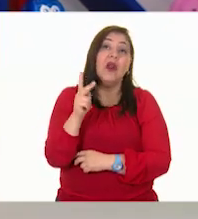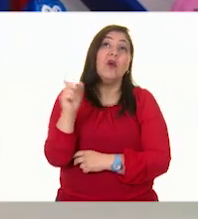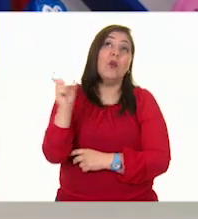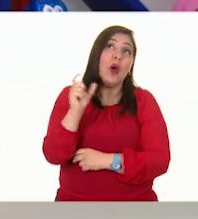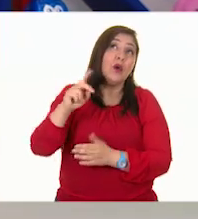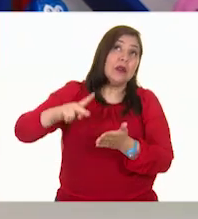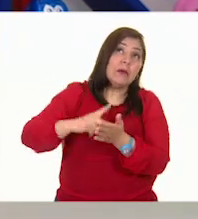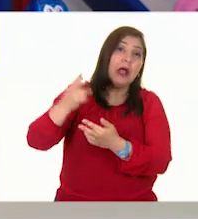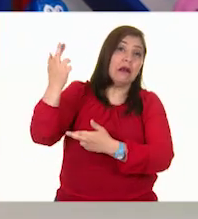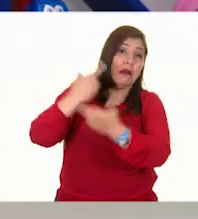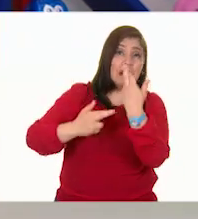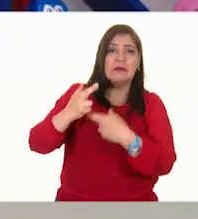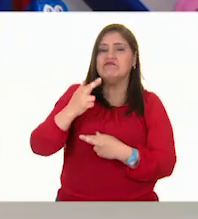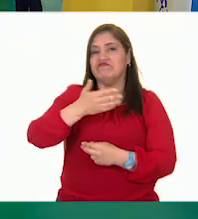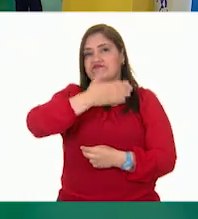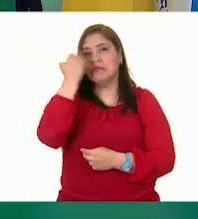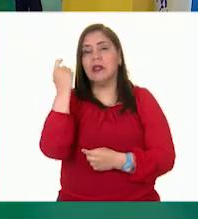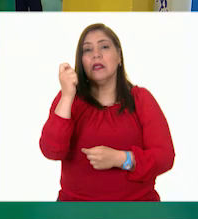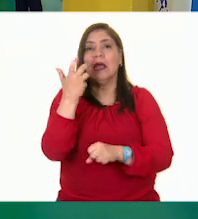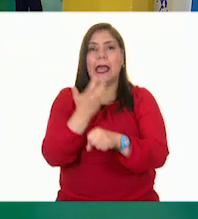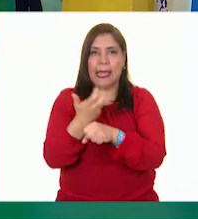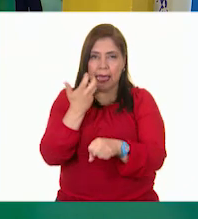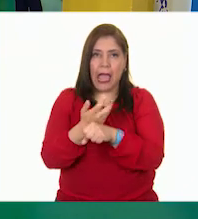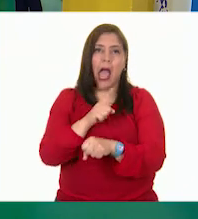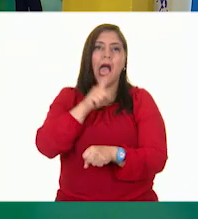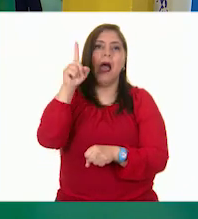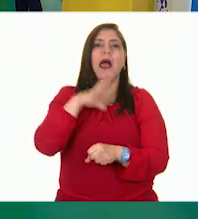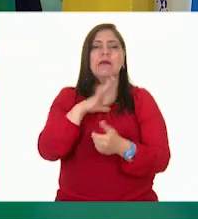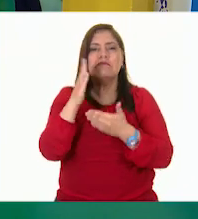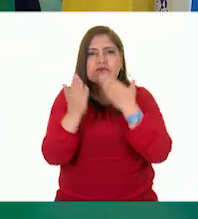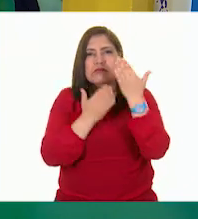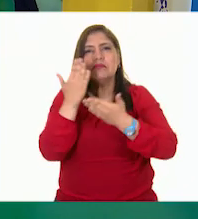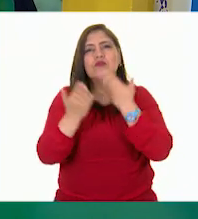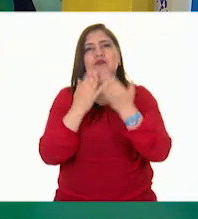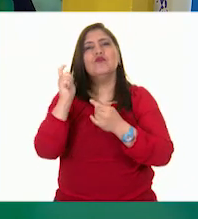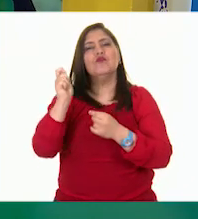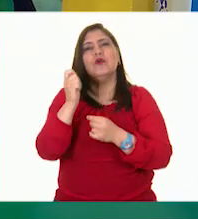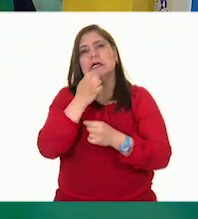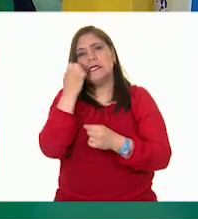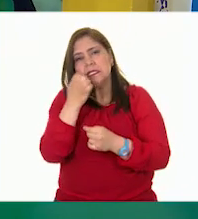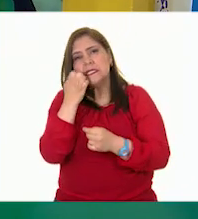viajar. En Estados Unidos va a la escuela y va también al comedor,